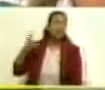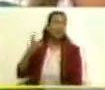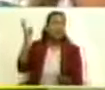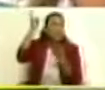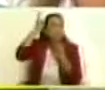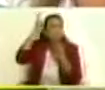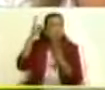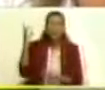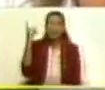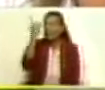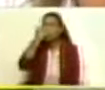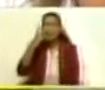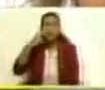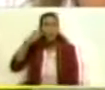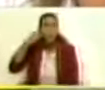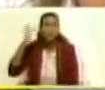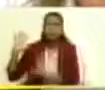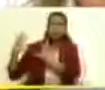históricas y seguir